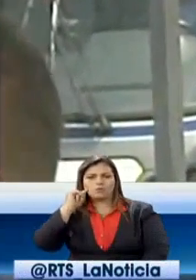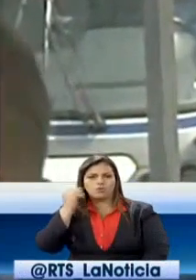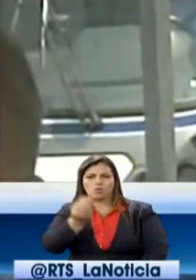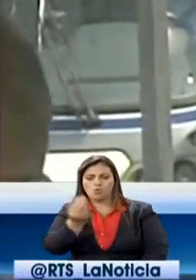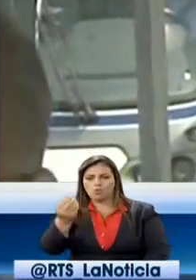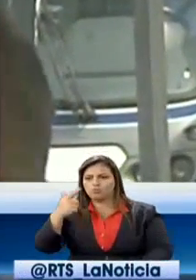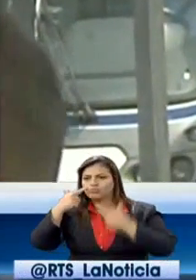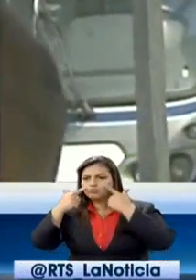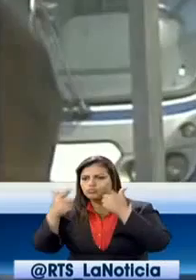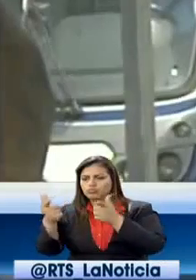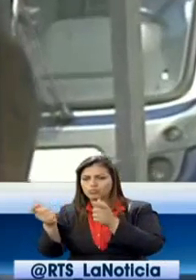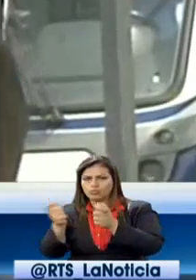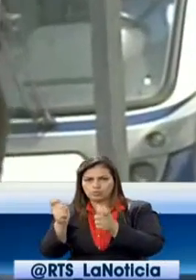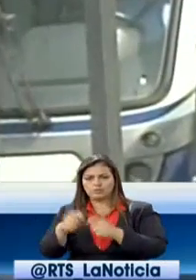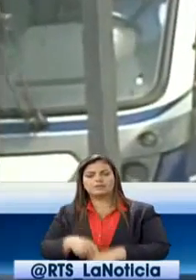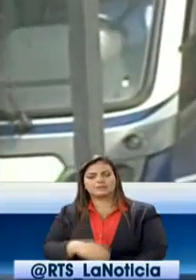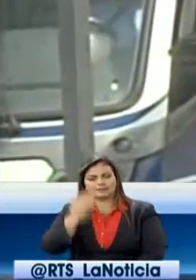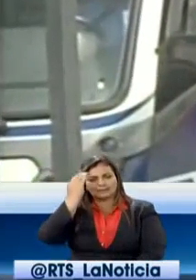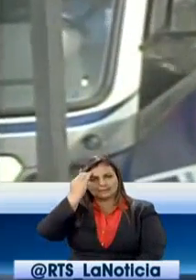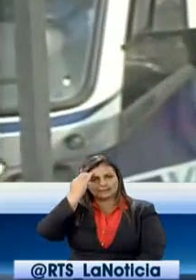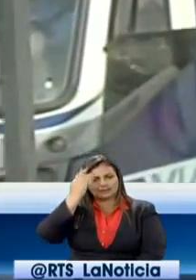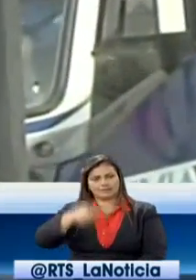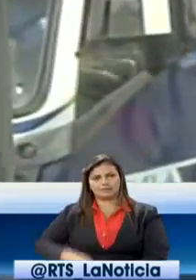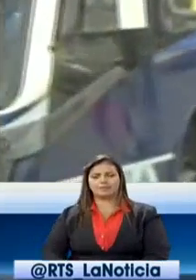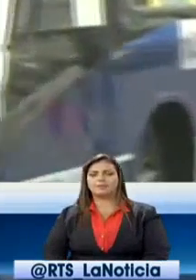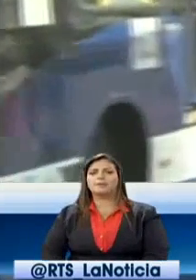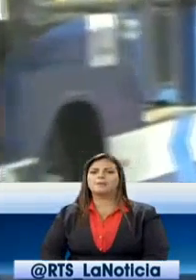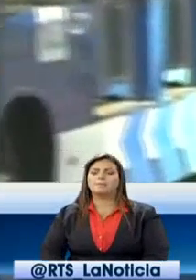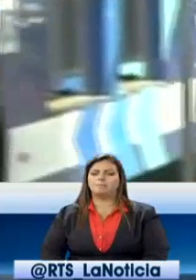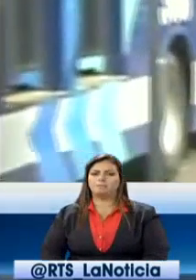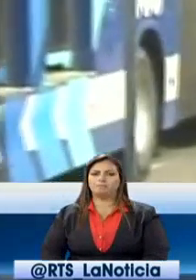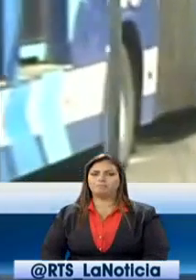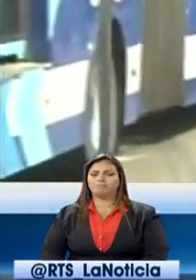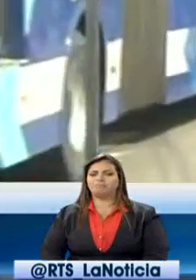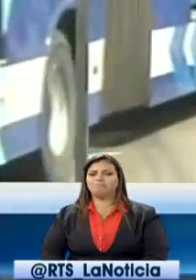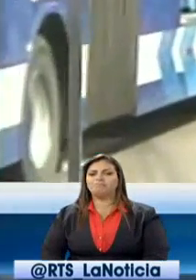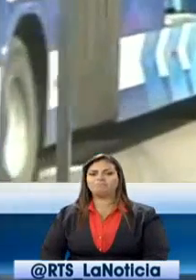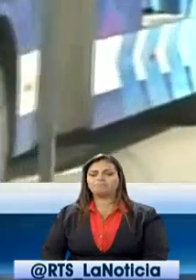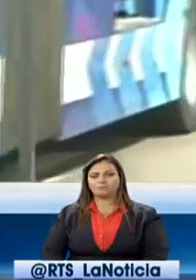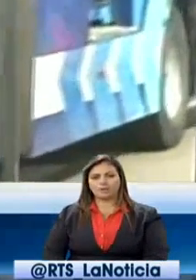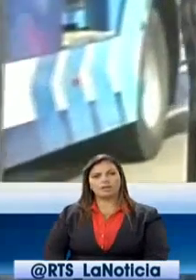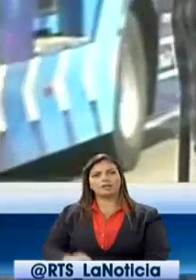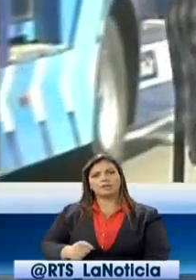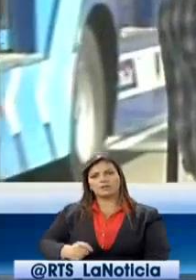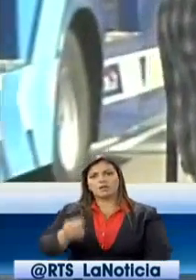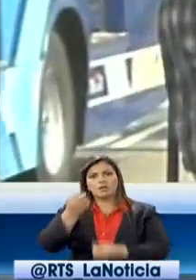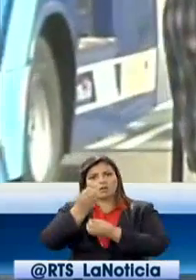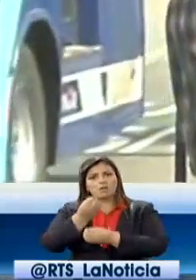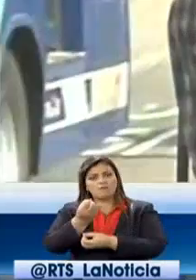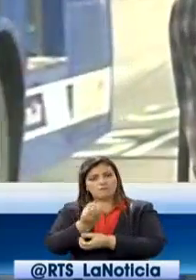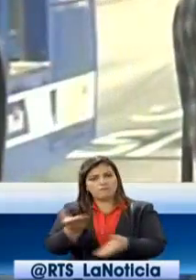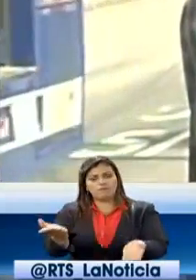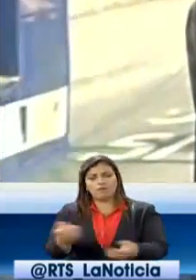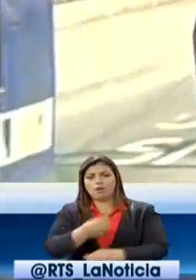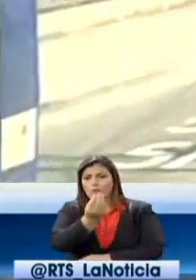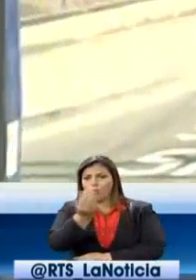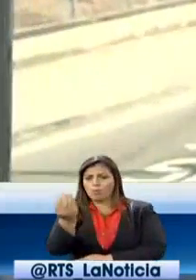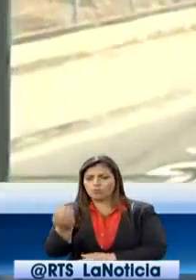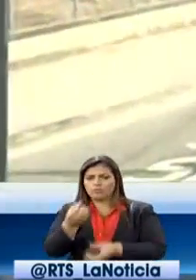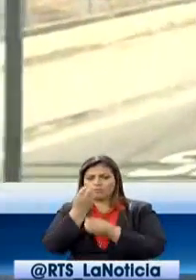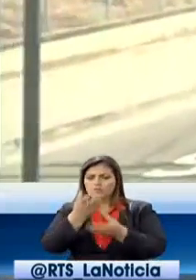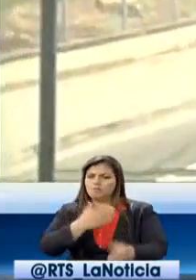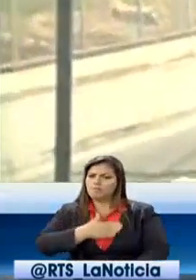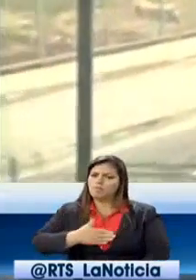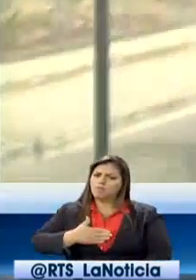además también asesoramiento, comunicación a los jóvenes. Porque parece que falta de comunicación, alguien que le explique, alguien especializado de lo que